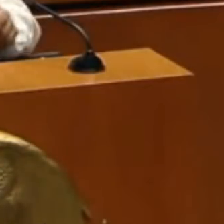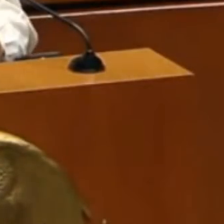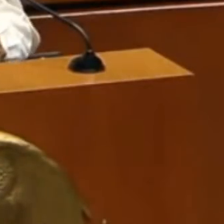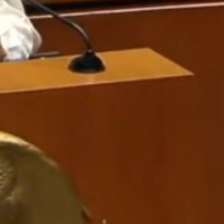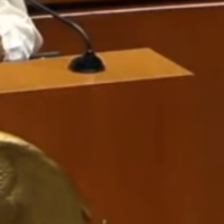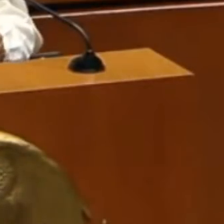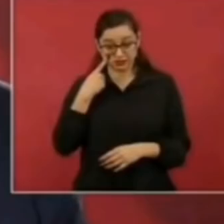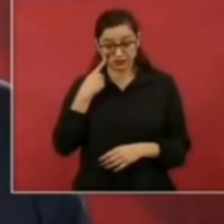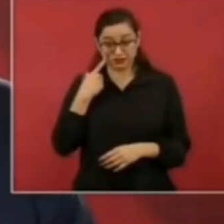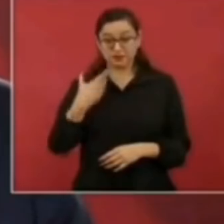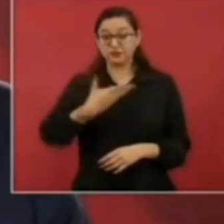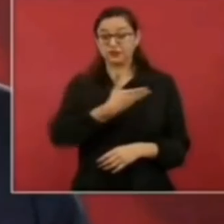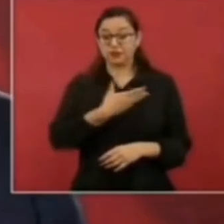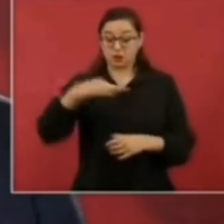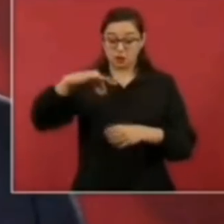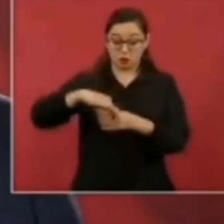ese sentido.